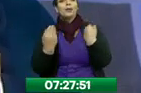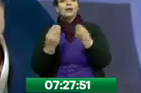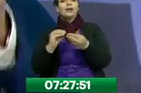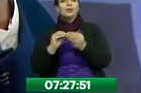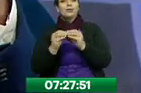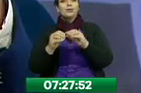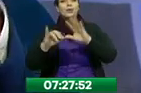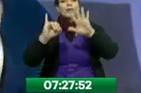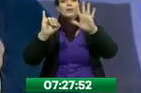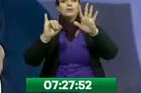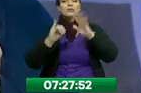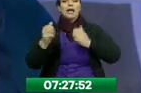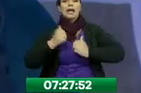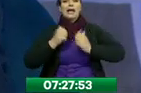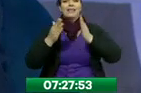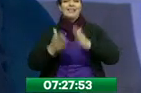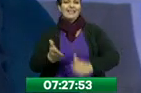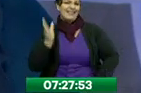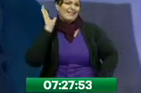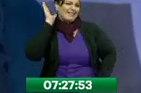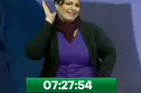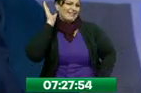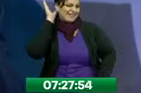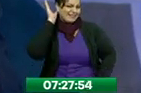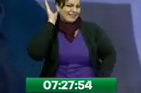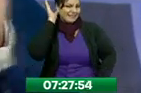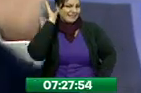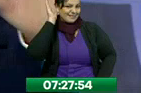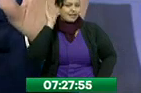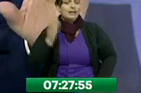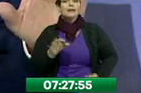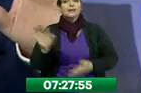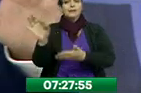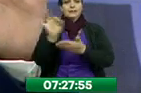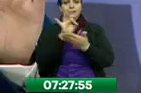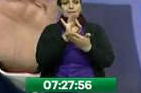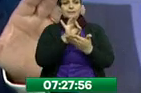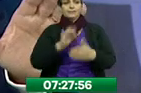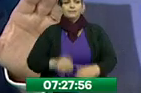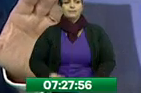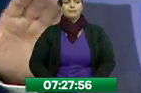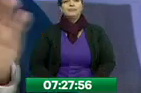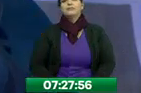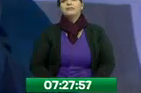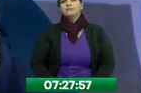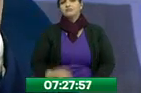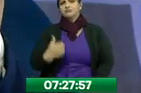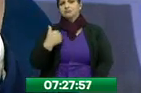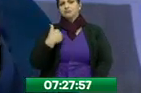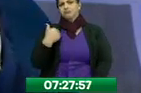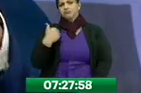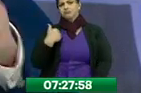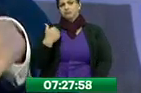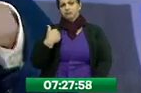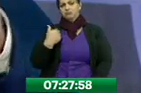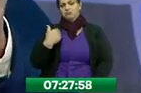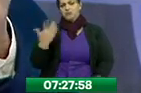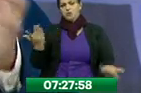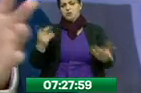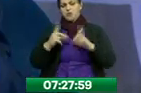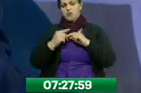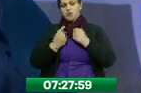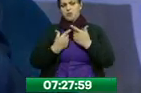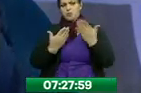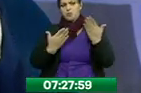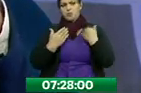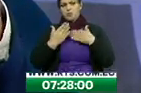Así es la democracia. Yo no tengo ningún reparo a mis adversarios. Desde ya expreso respeto